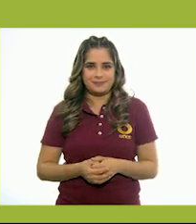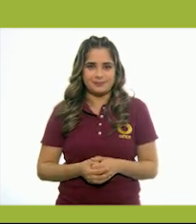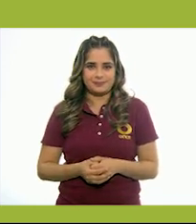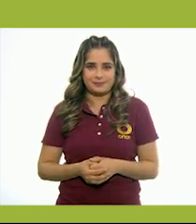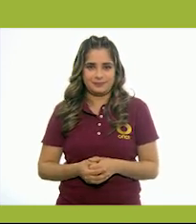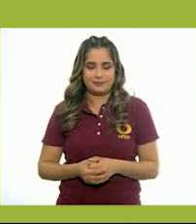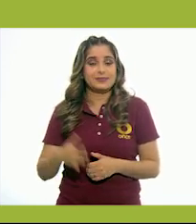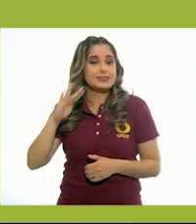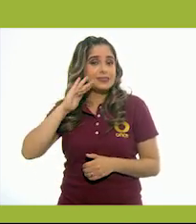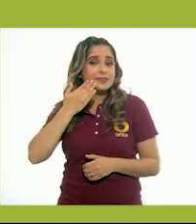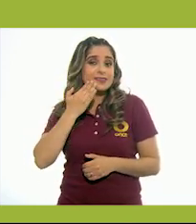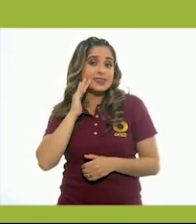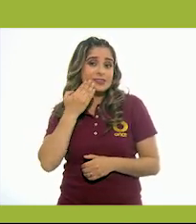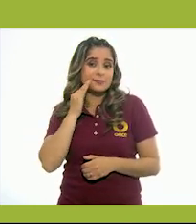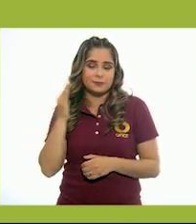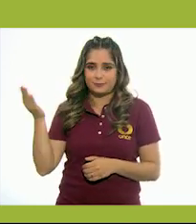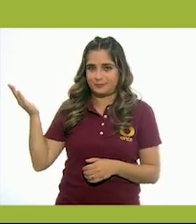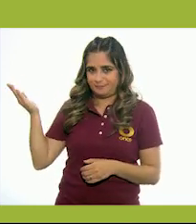buzón.escolar@nube.sep.gob.mx. Facebook